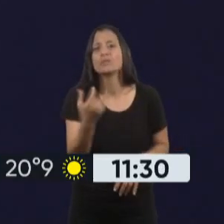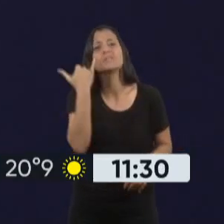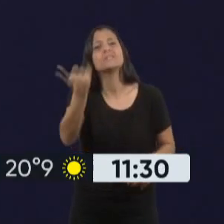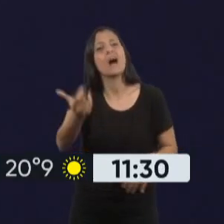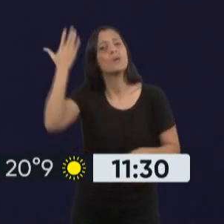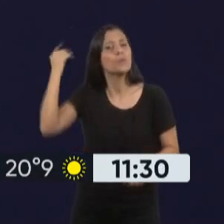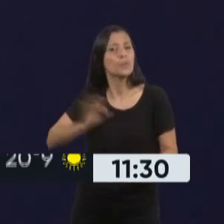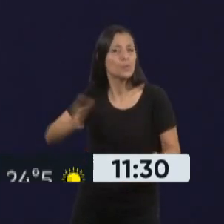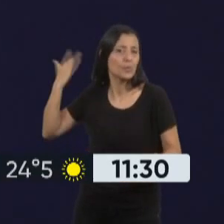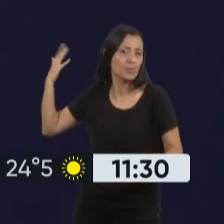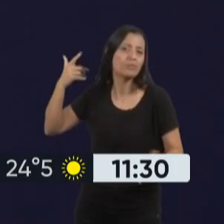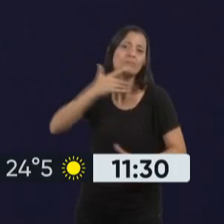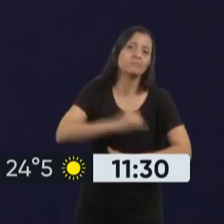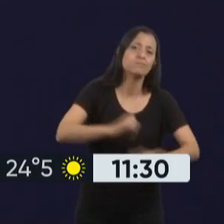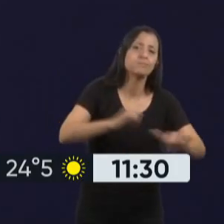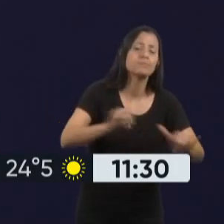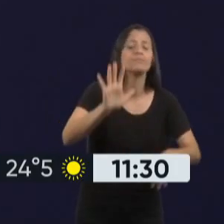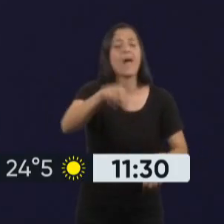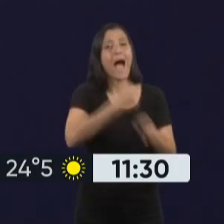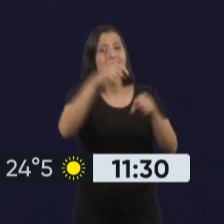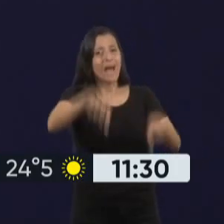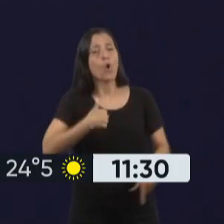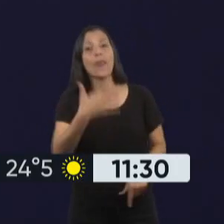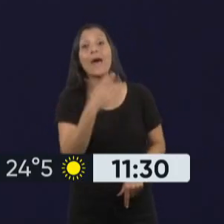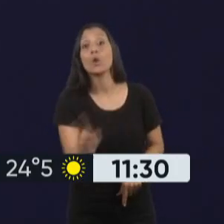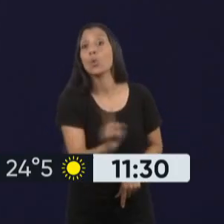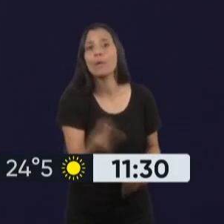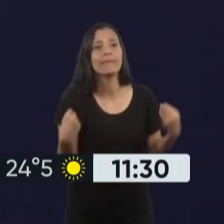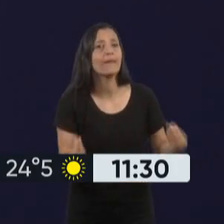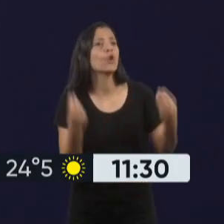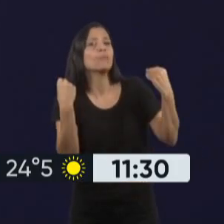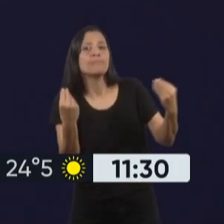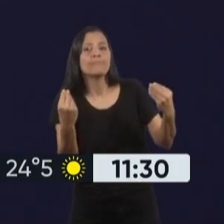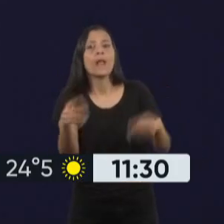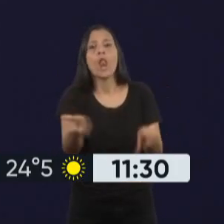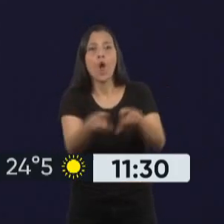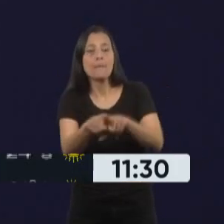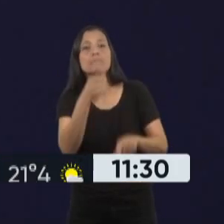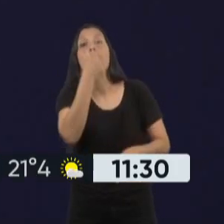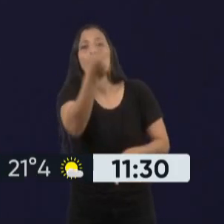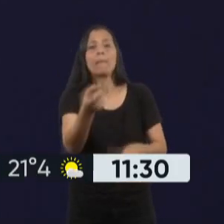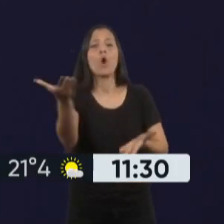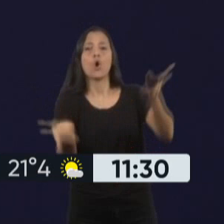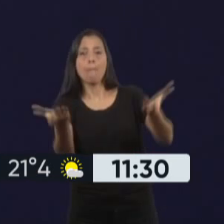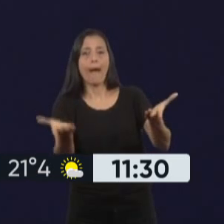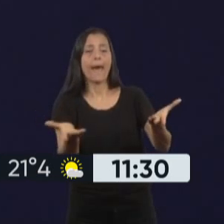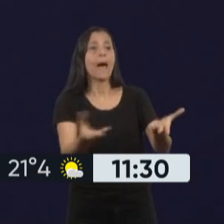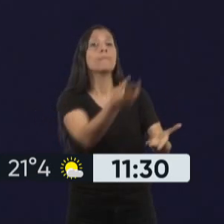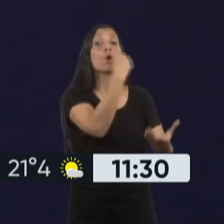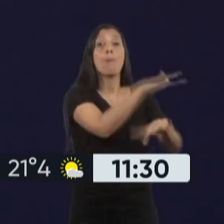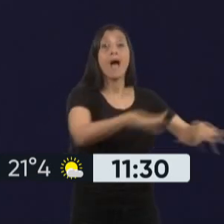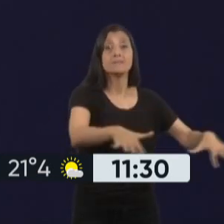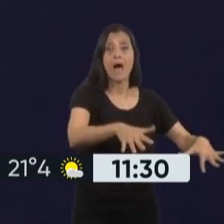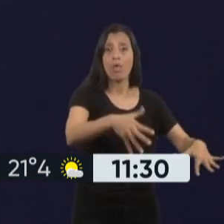muchísimo tiempo. No termino de entender cuál es el paralelismo entre comer un asado, que de hecho lo pagamos entre